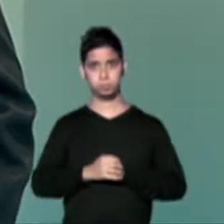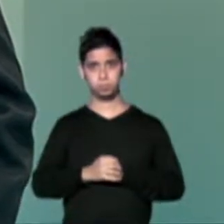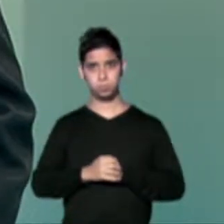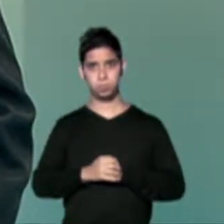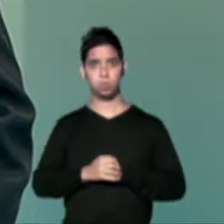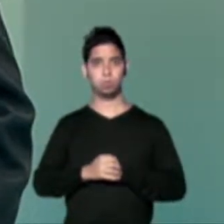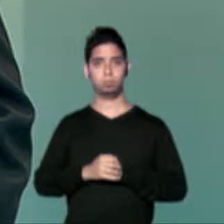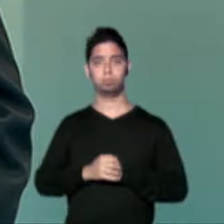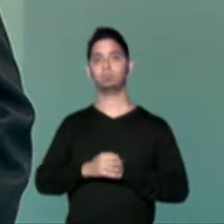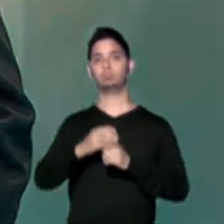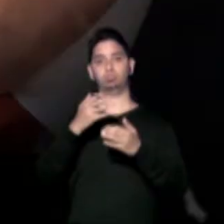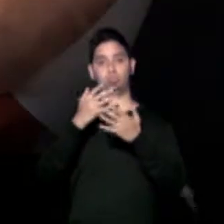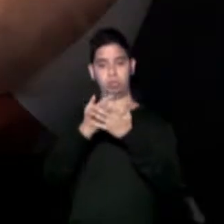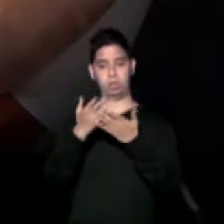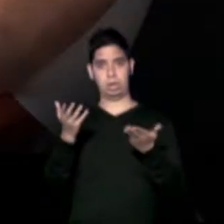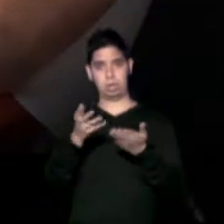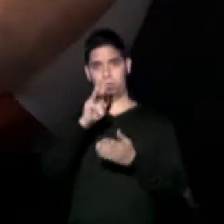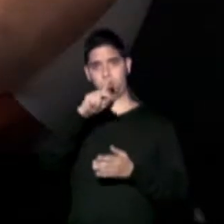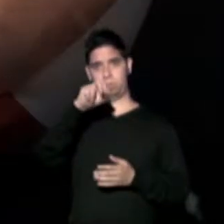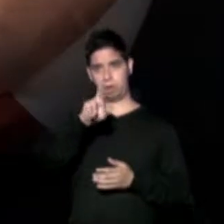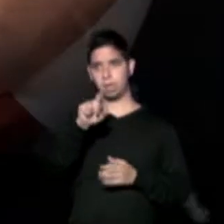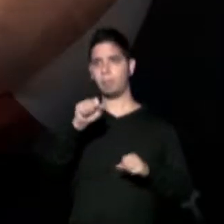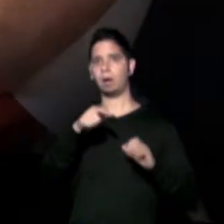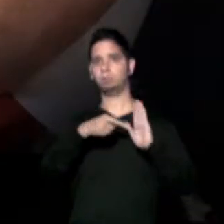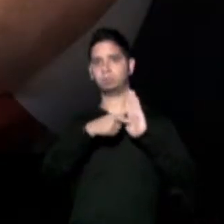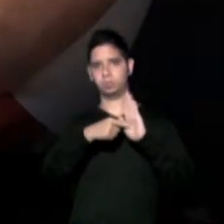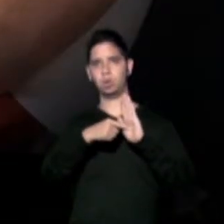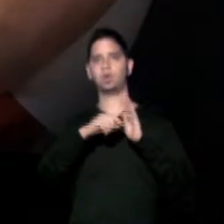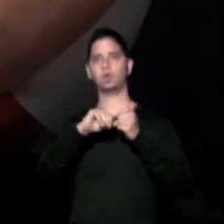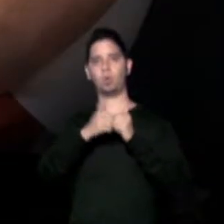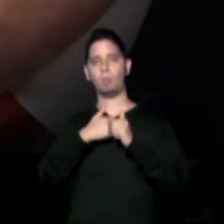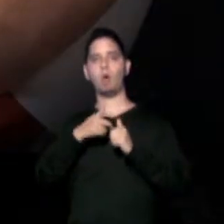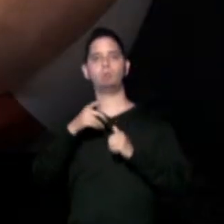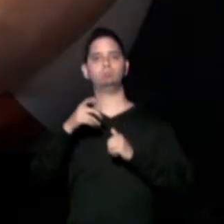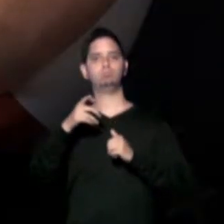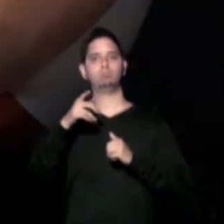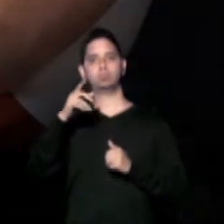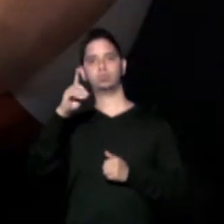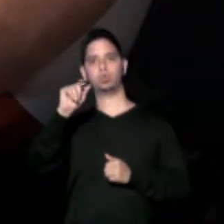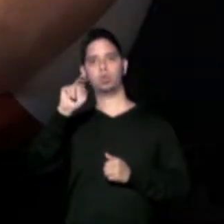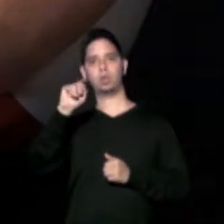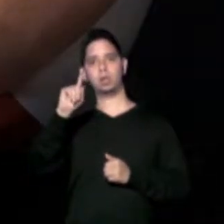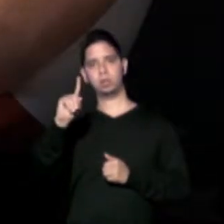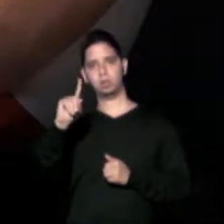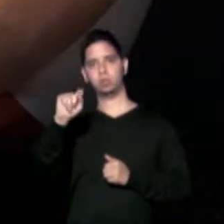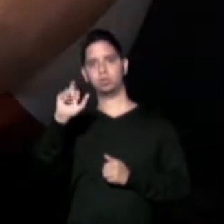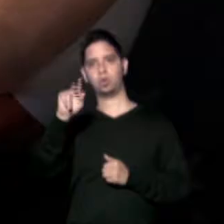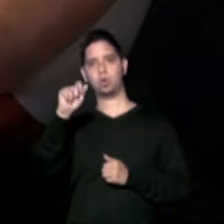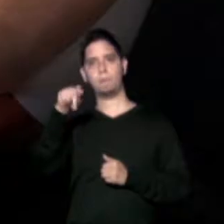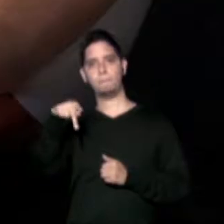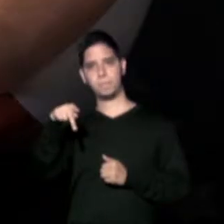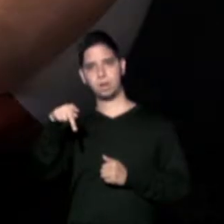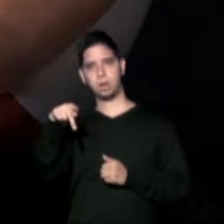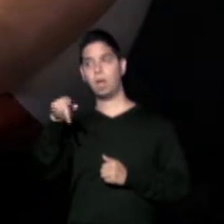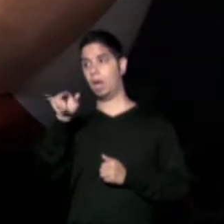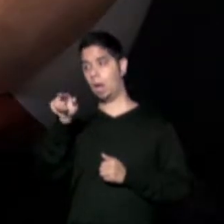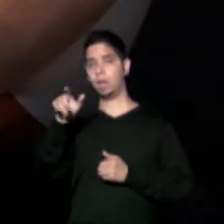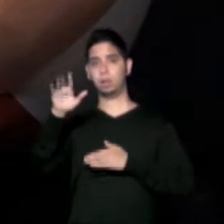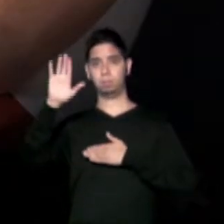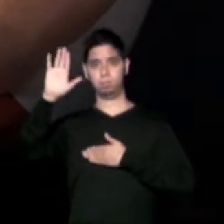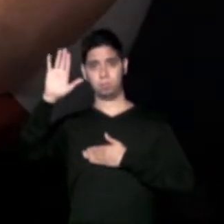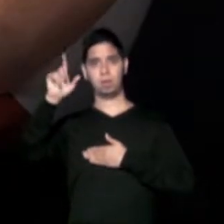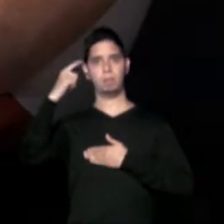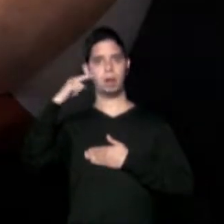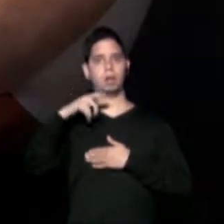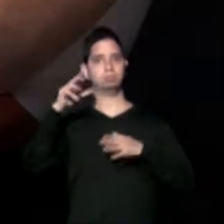de juramentación del presidente electo de los Estados Unidos, Donald Trump. En la transmisión especial se inicia a las 10:30 de la mañana. Contaremos